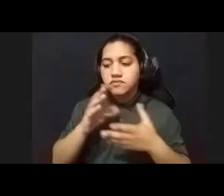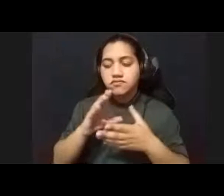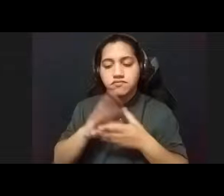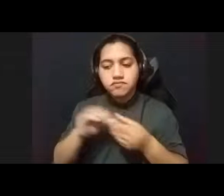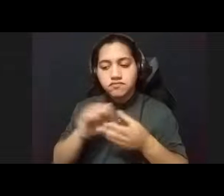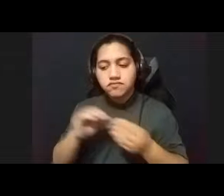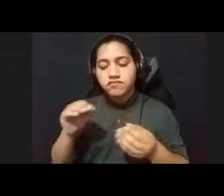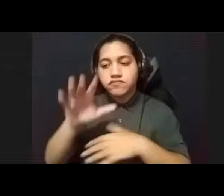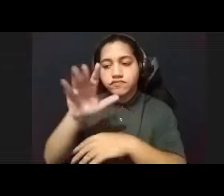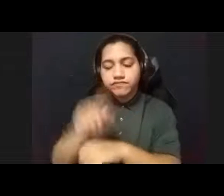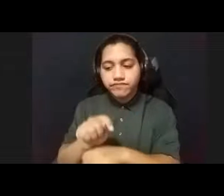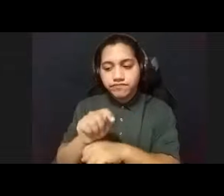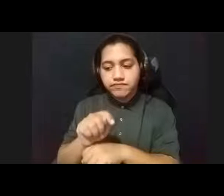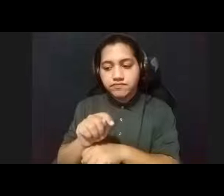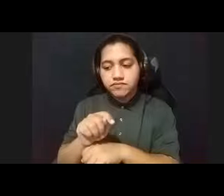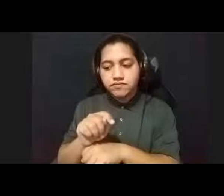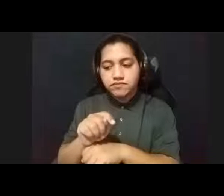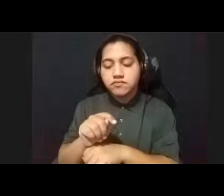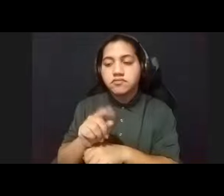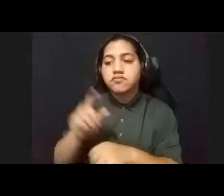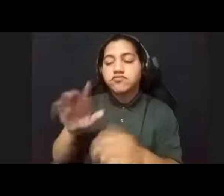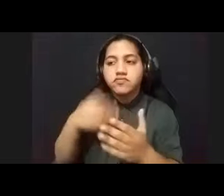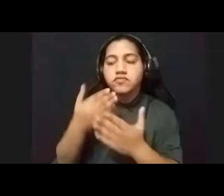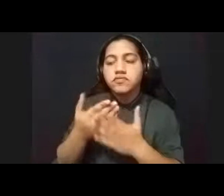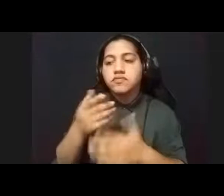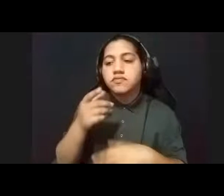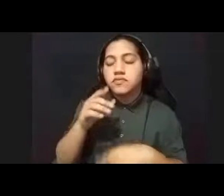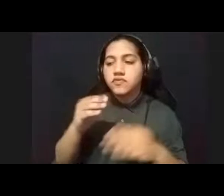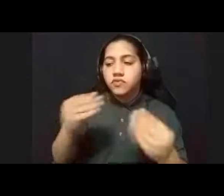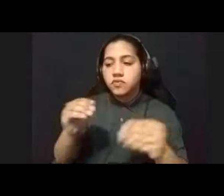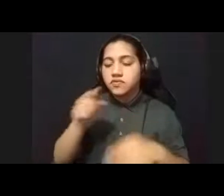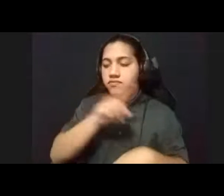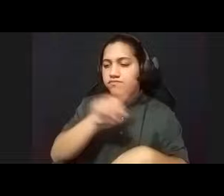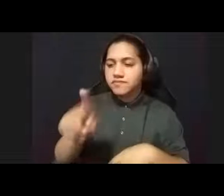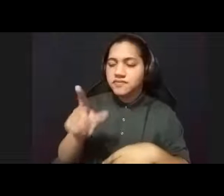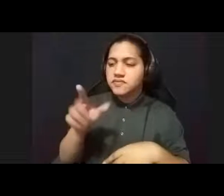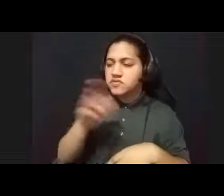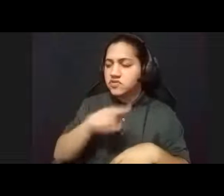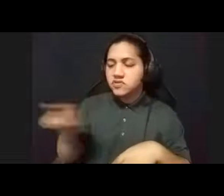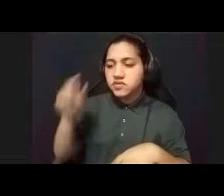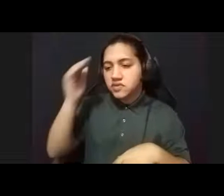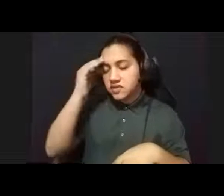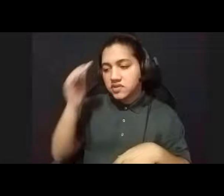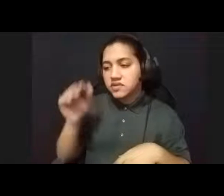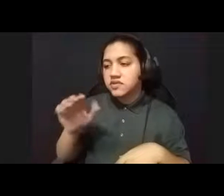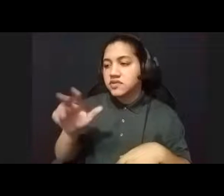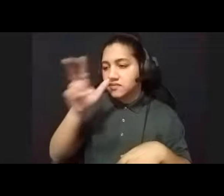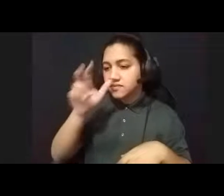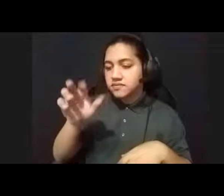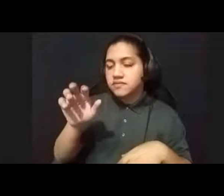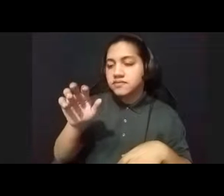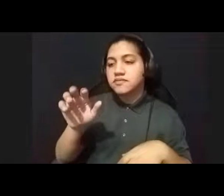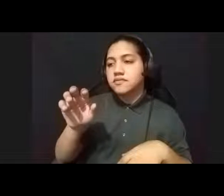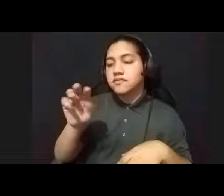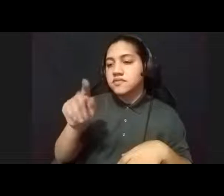folclóricos. Cada vez que llegaba a algún pueblo y preguntaba si ellos sabían quién era Martina, Catilanguá, Compay Araña, el vendedor